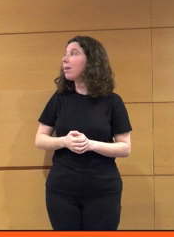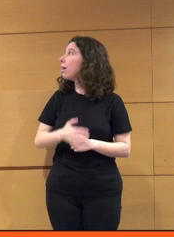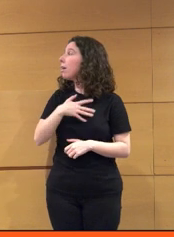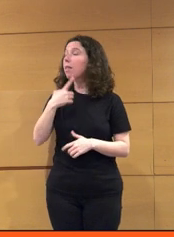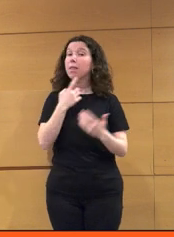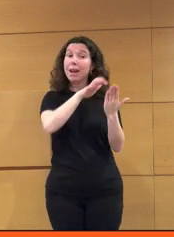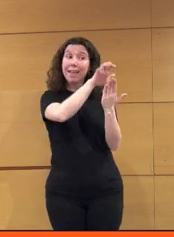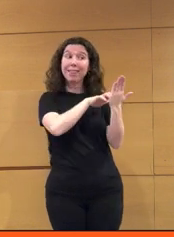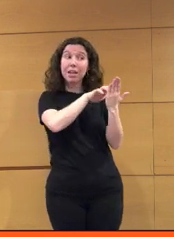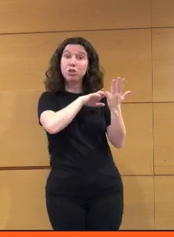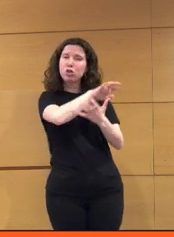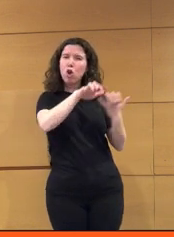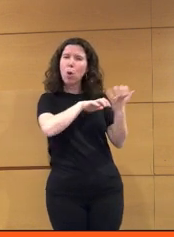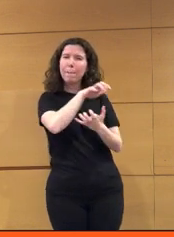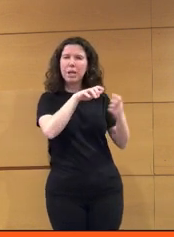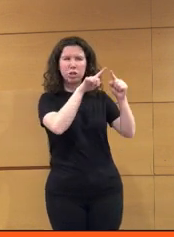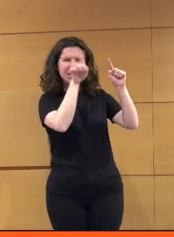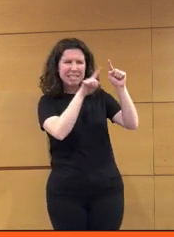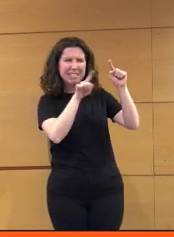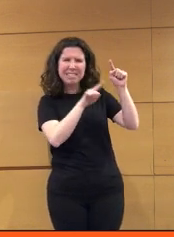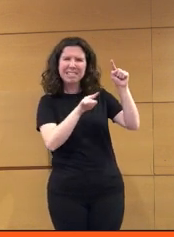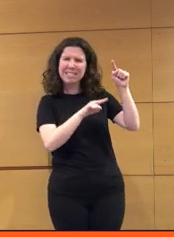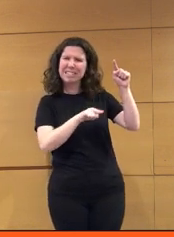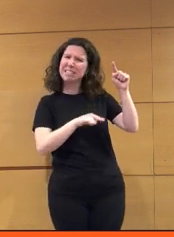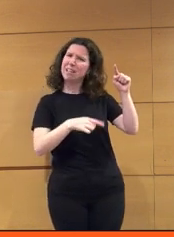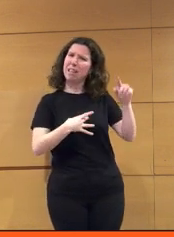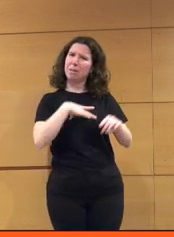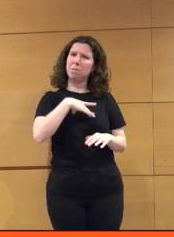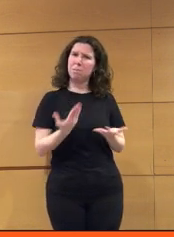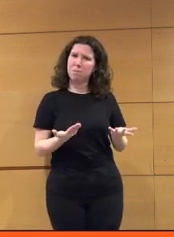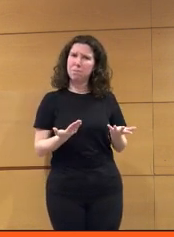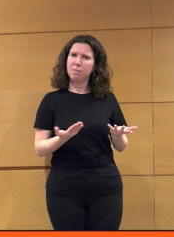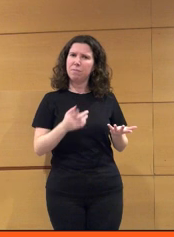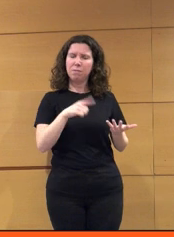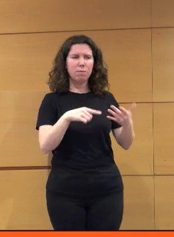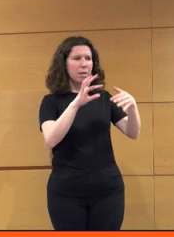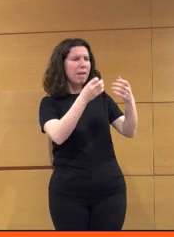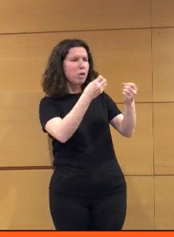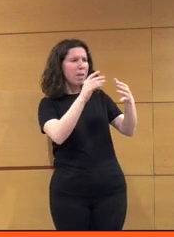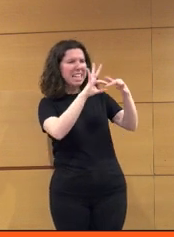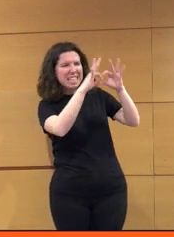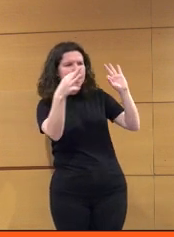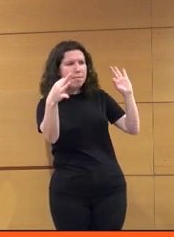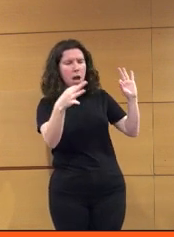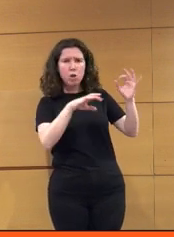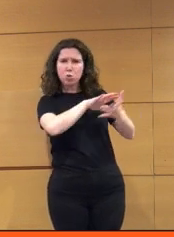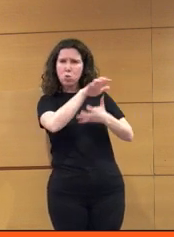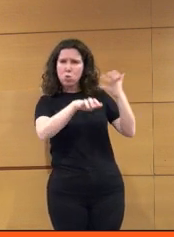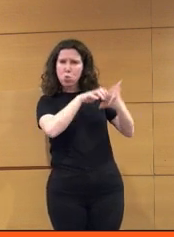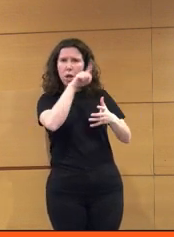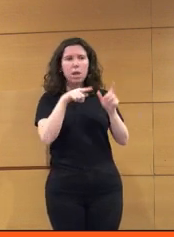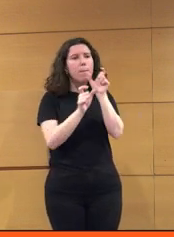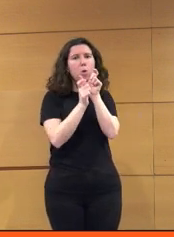complejos tienen oraciones demasiado extensas, informaciones sintácticas muy complejas y también un